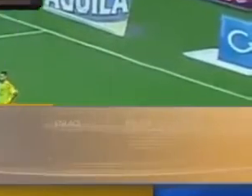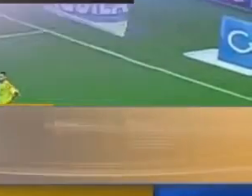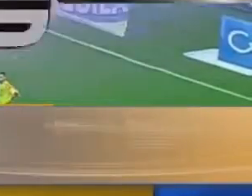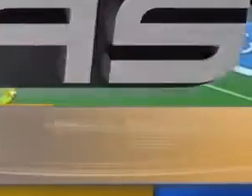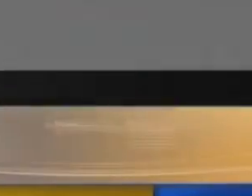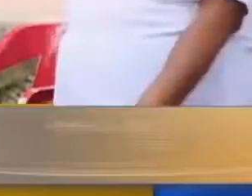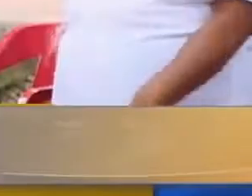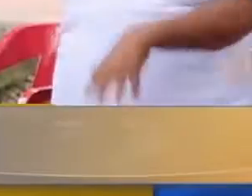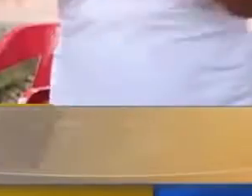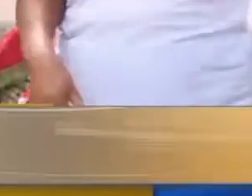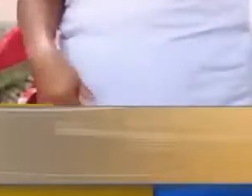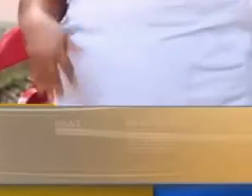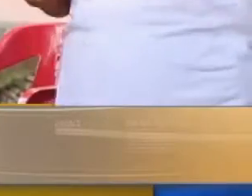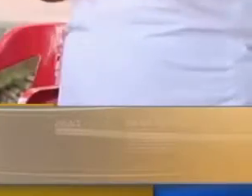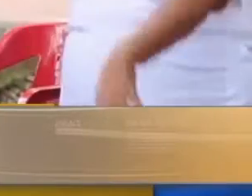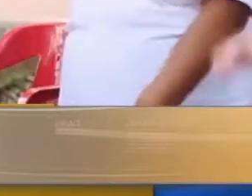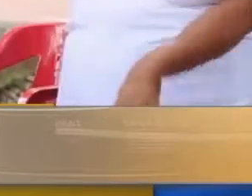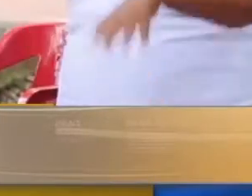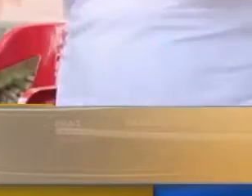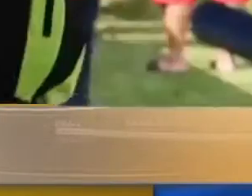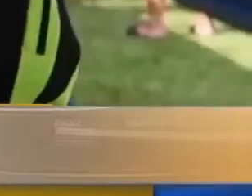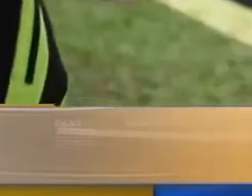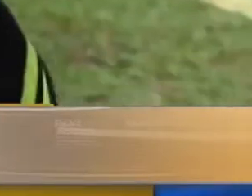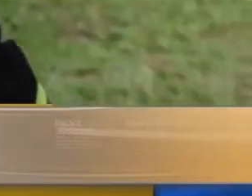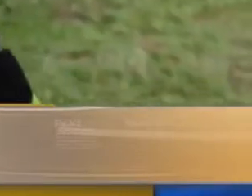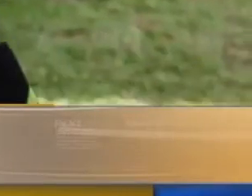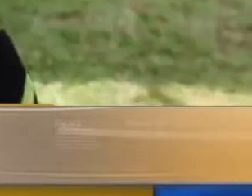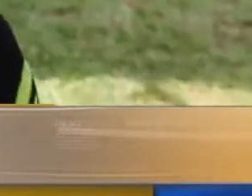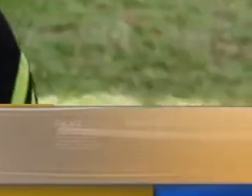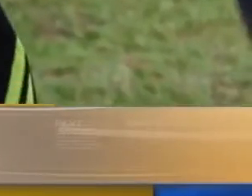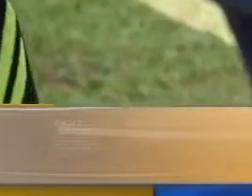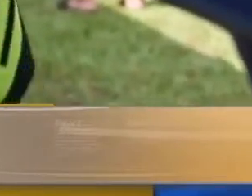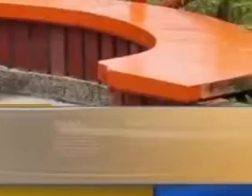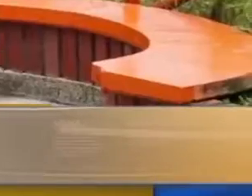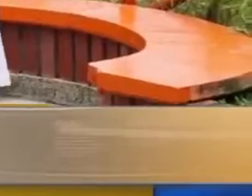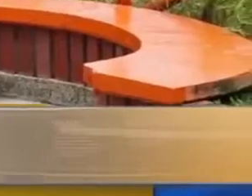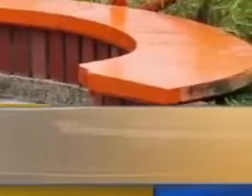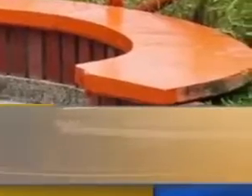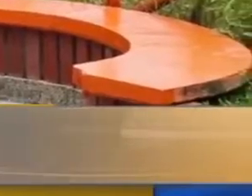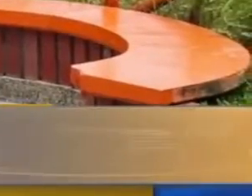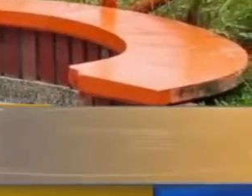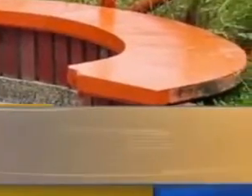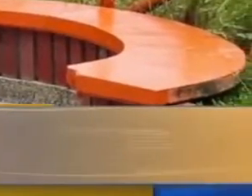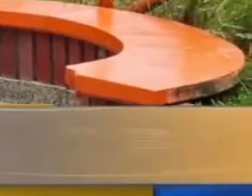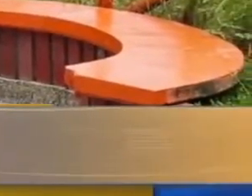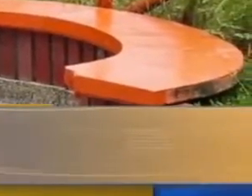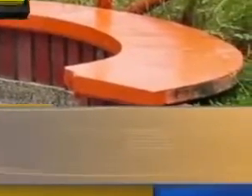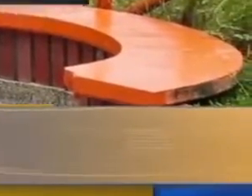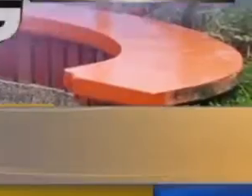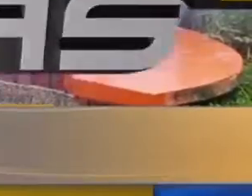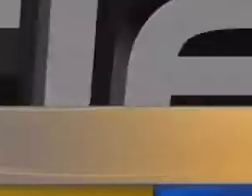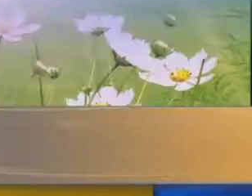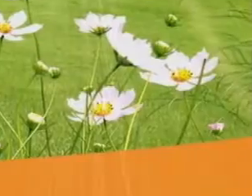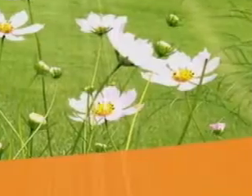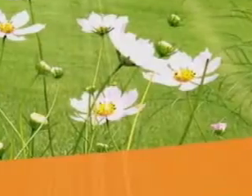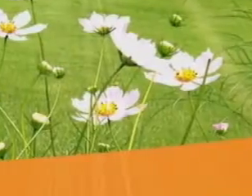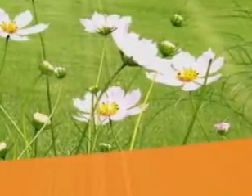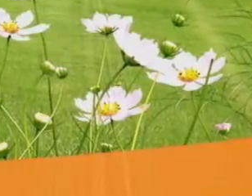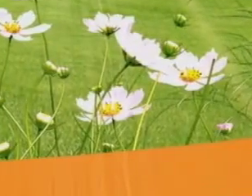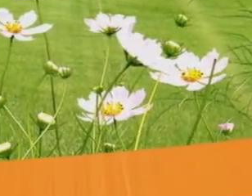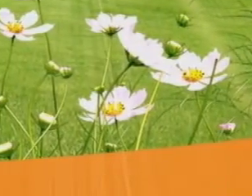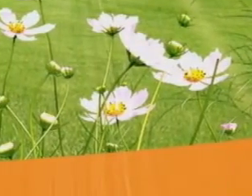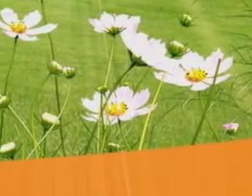máquina amarilla. Y en la mira, como niños se divirtieron adultos mayores en integración realizada en el Parque Recreacional. Con